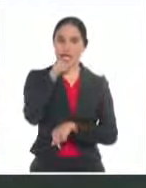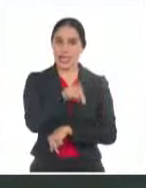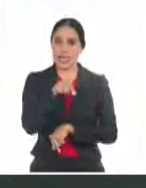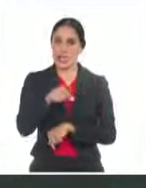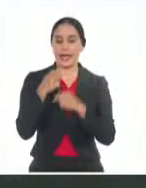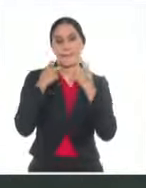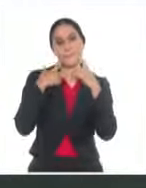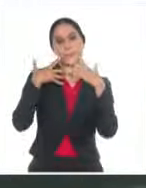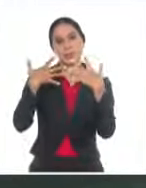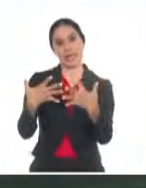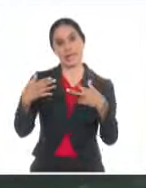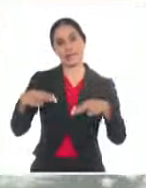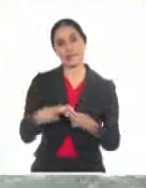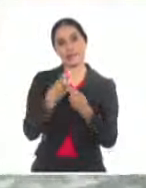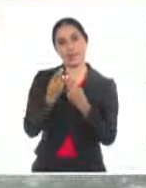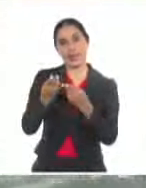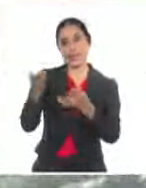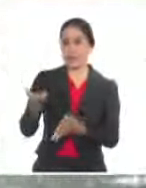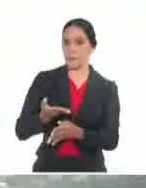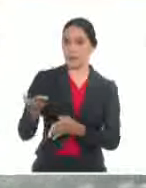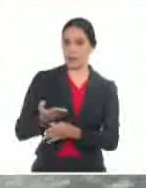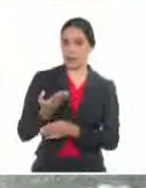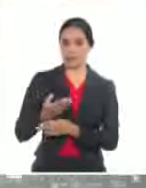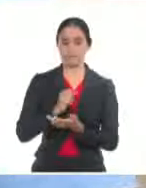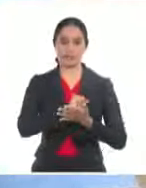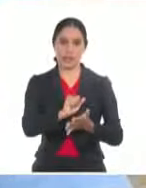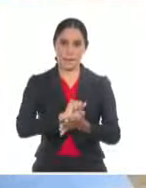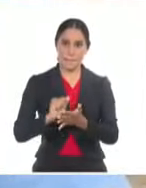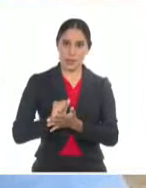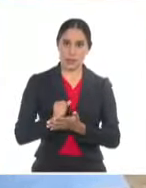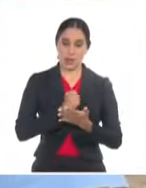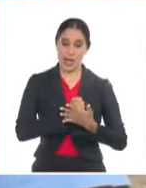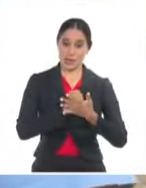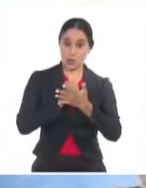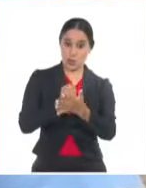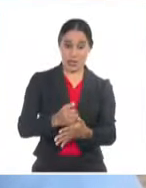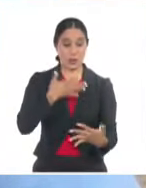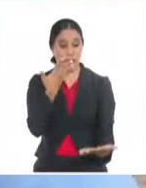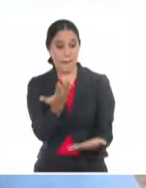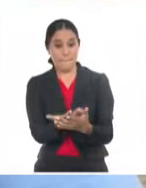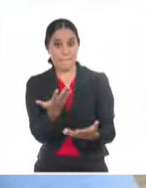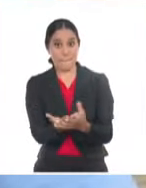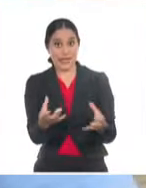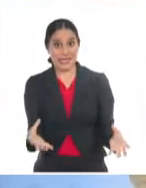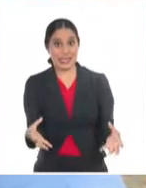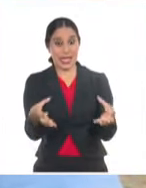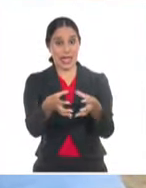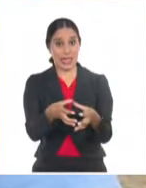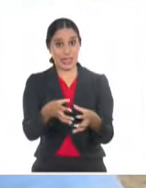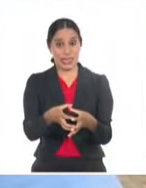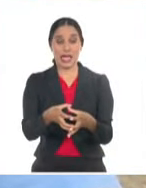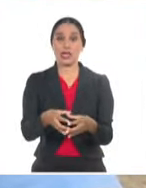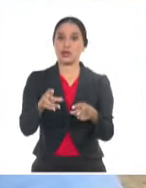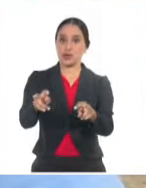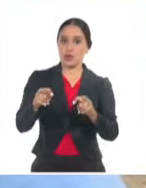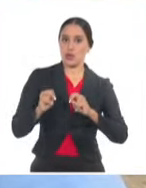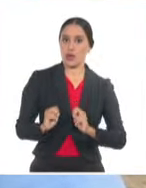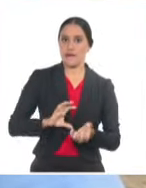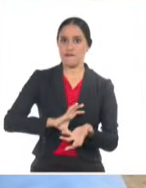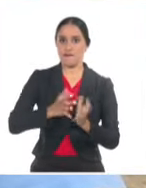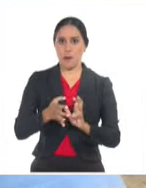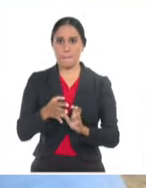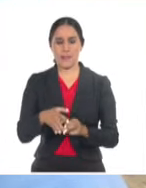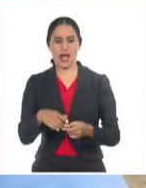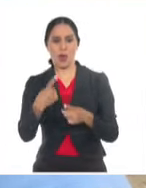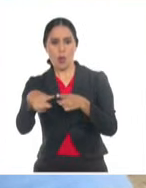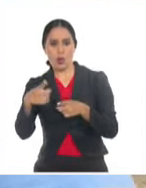fiabilidad así como rapidez de sus prestaciones. Ayudando a la empresa de Samar en la recogida de desechos sólidos de los